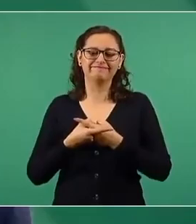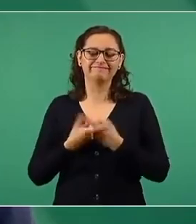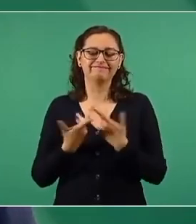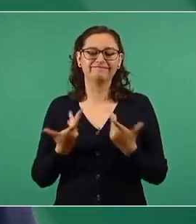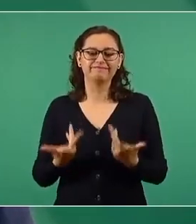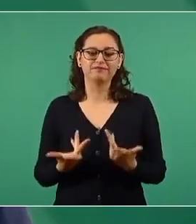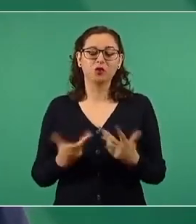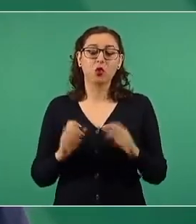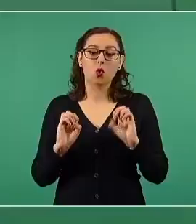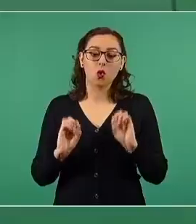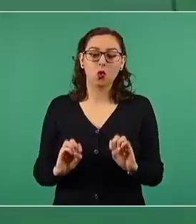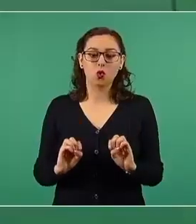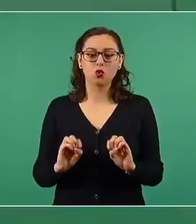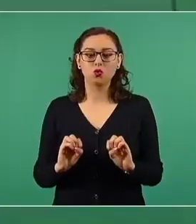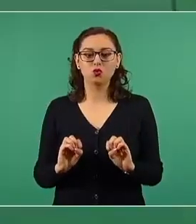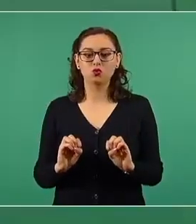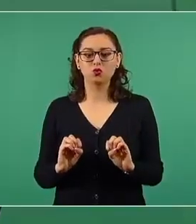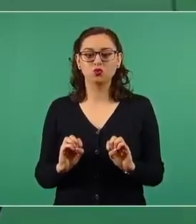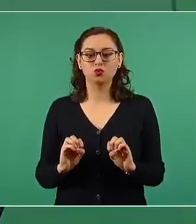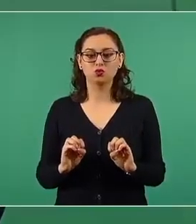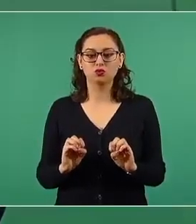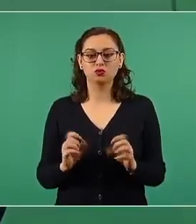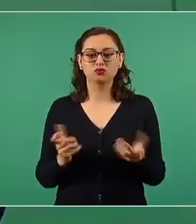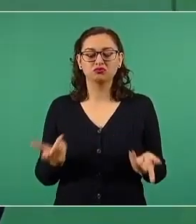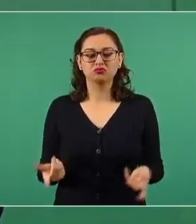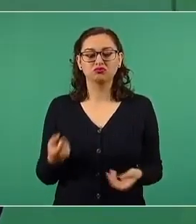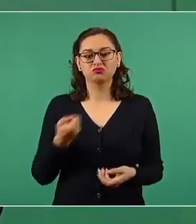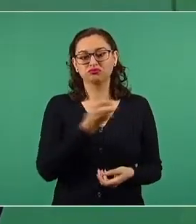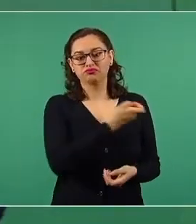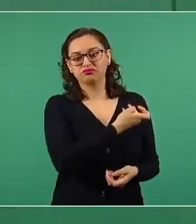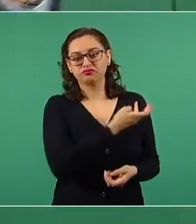utiliza los Robocop